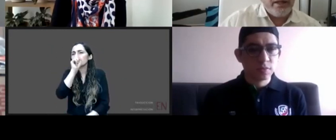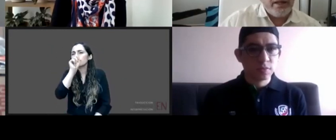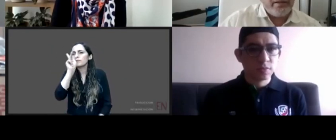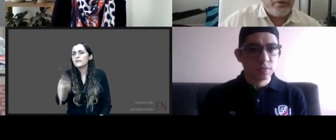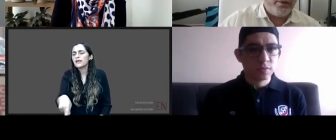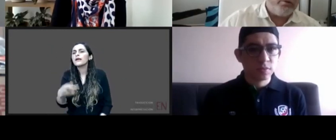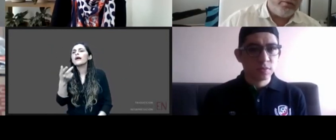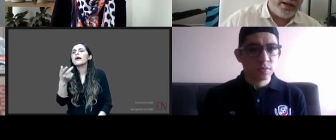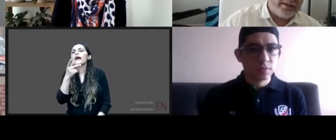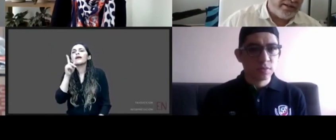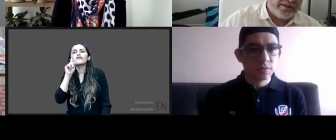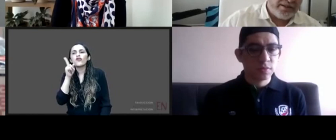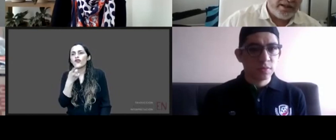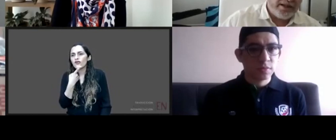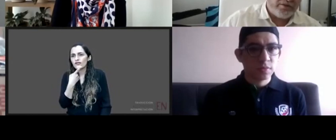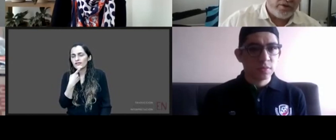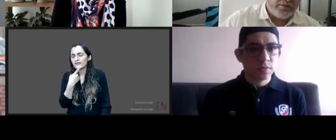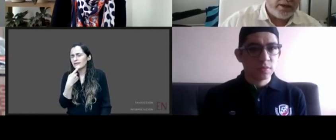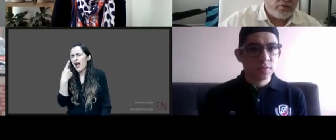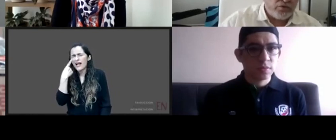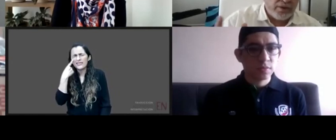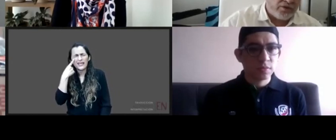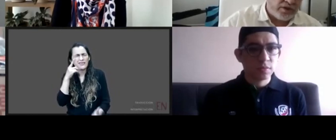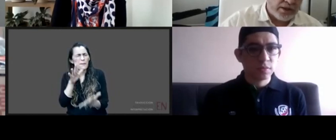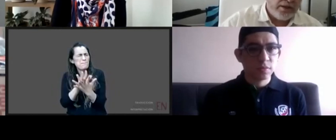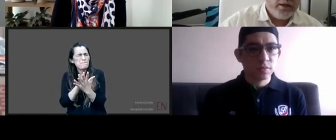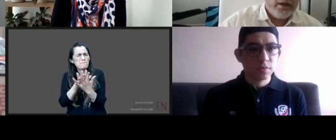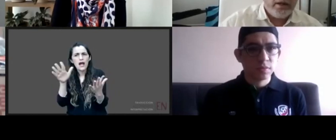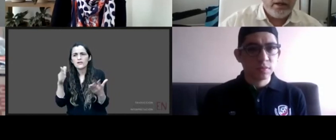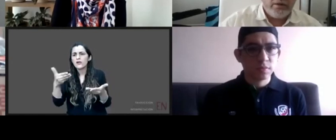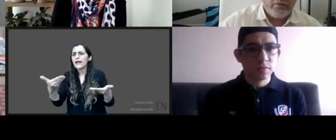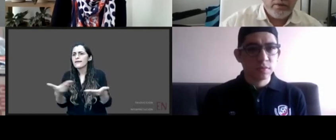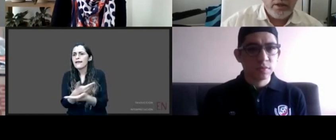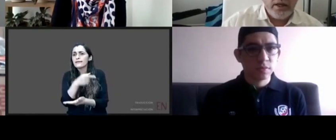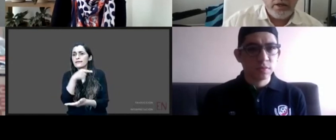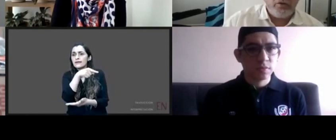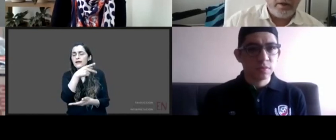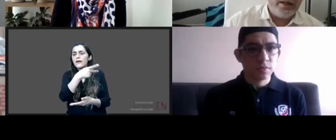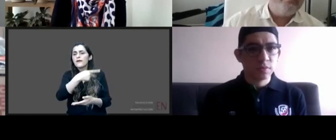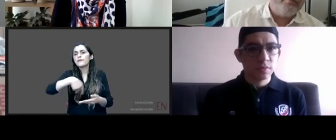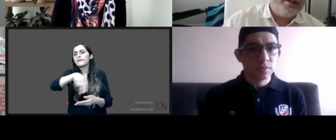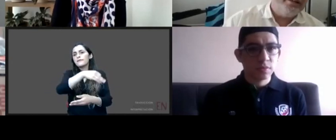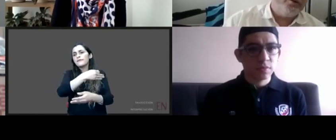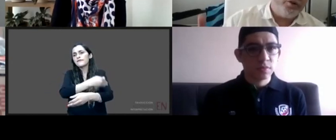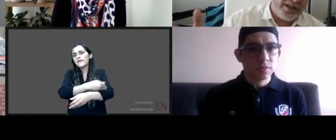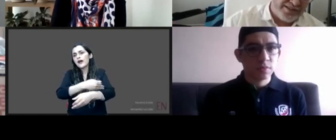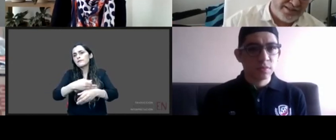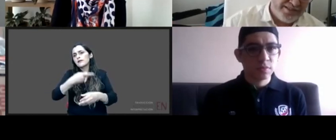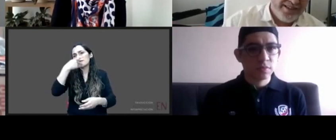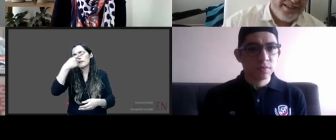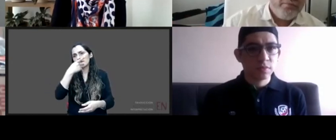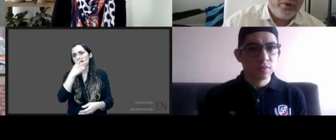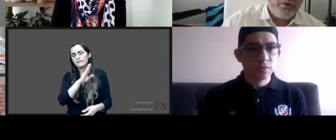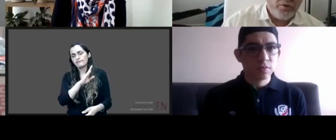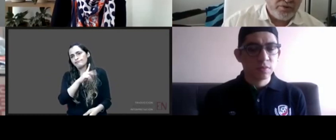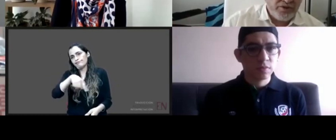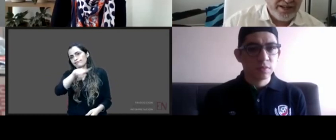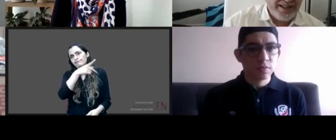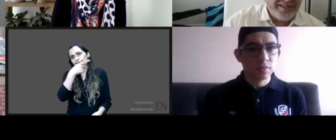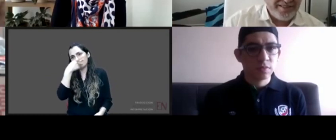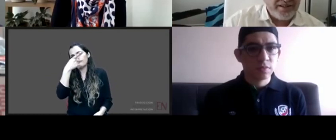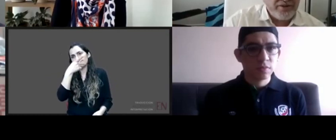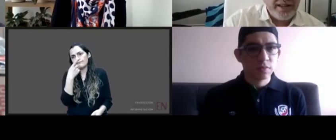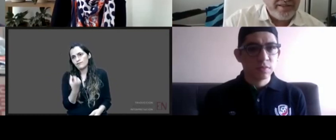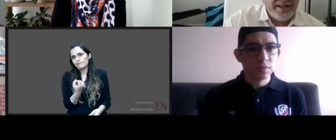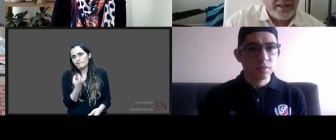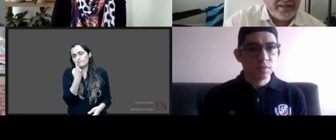en familias hispanohablantes, en el caso de México en su mayoría. Ellos vendrían familias de oyentes, pero yo